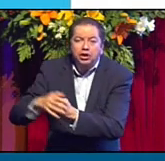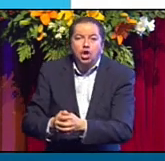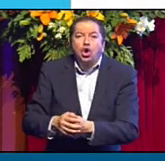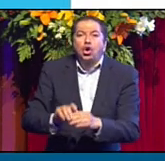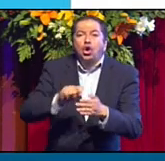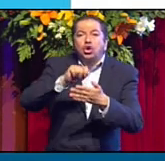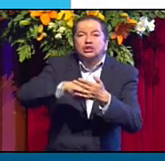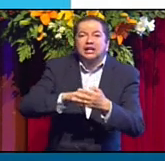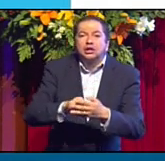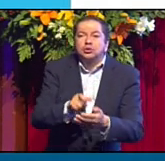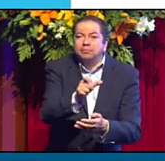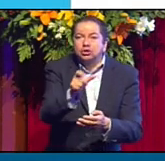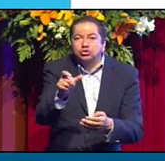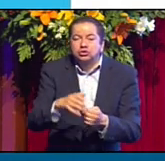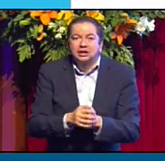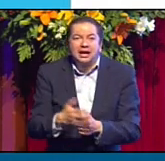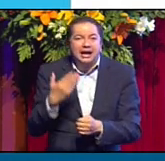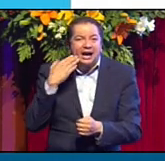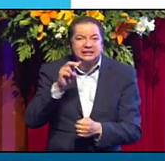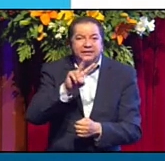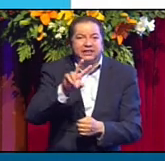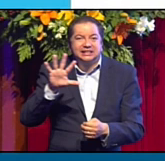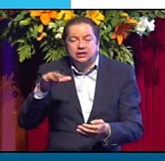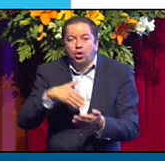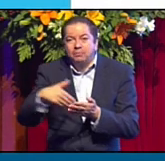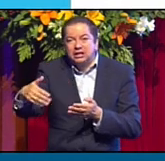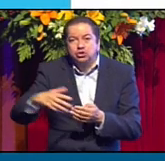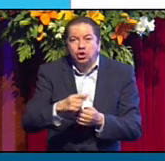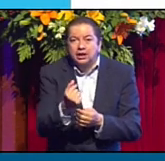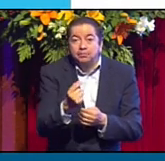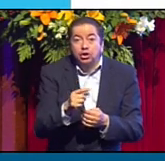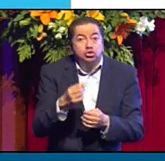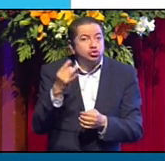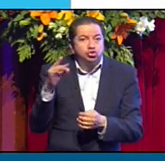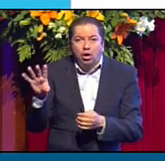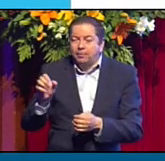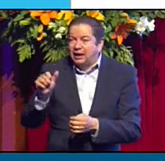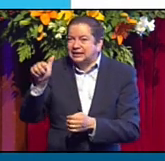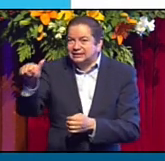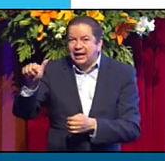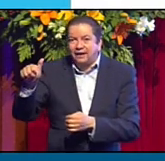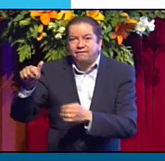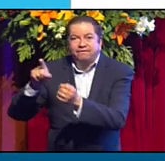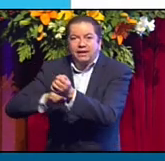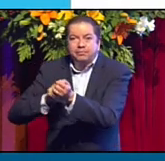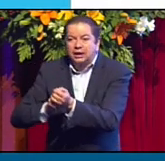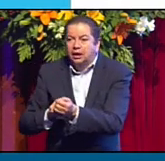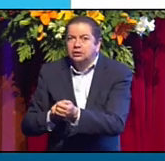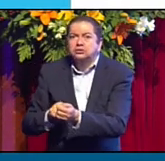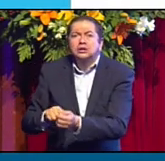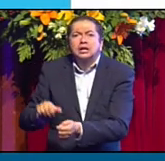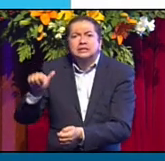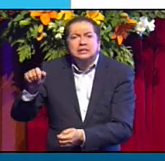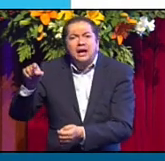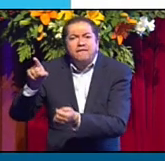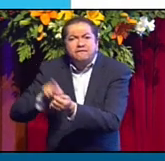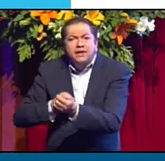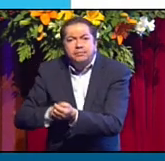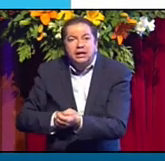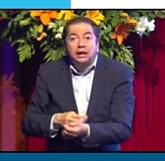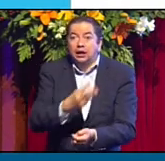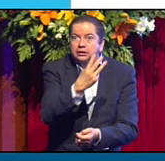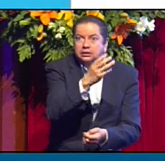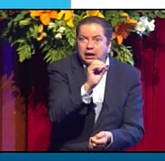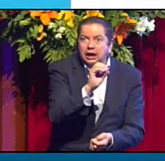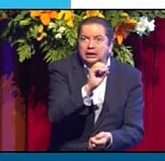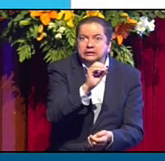contratación de personal nuevamente, casi 25 millones de pesos solo para 6 familias. ¿Qué son 6 familias de un total de 30.000 personas